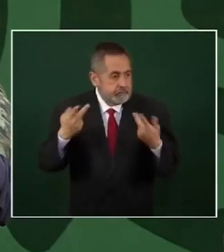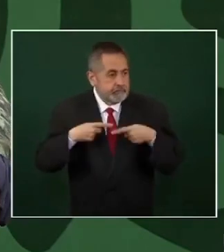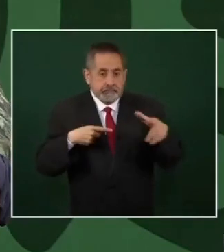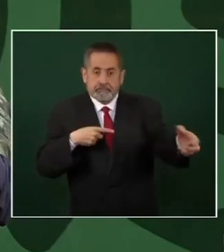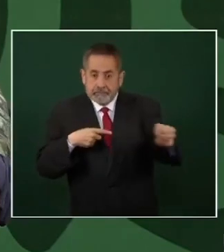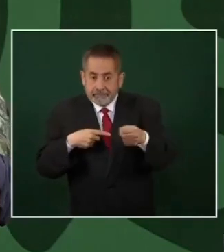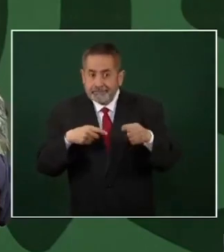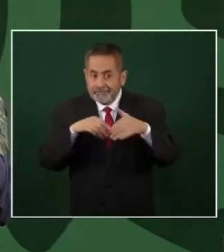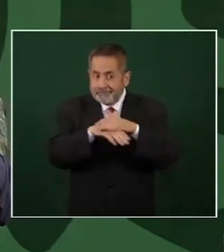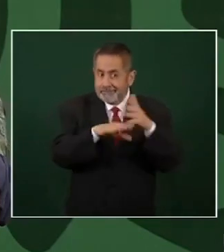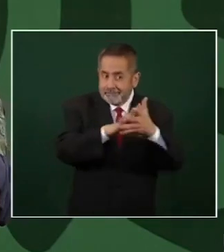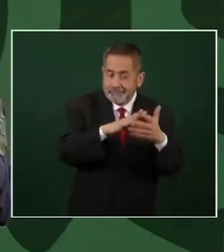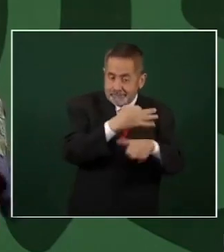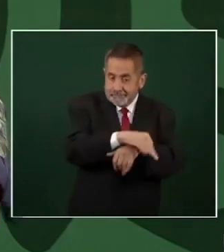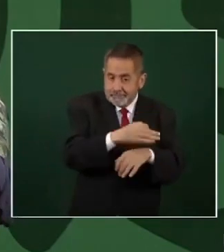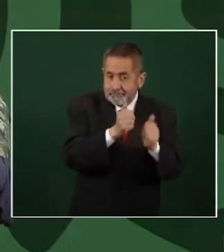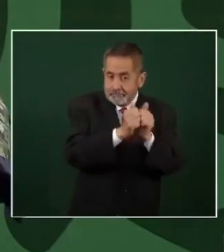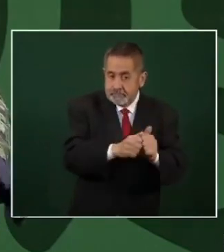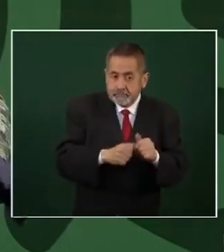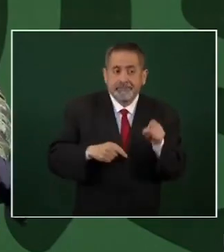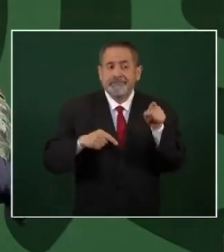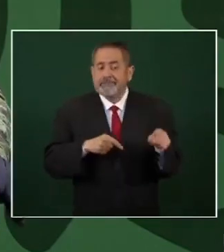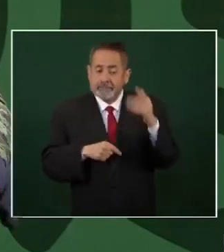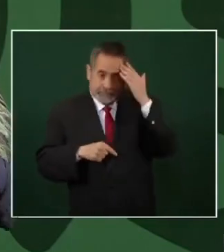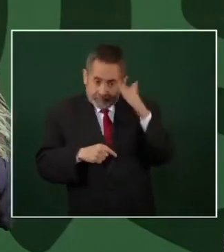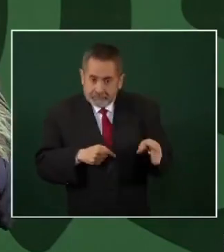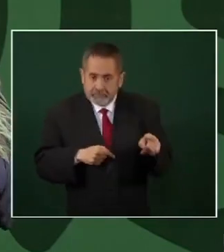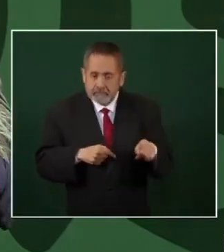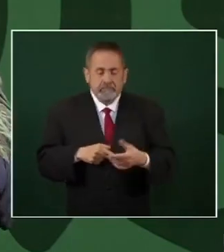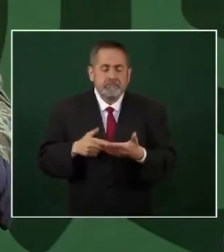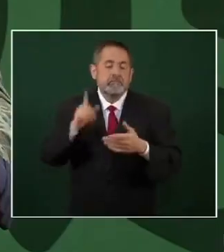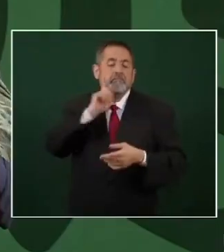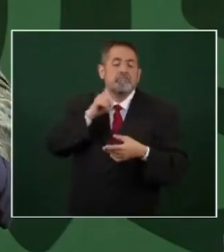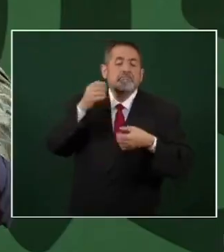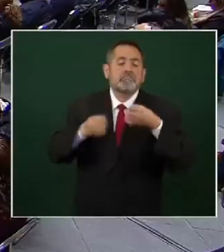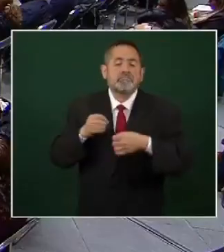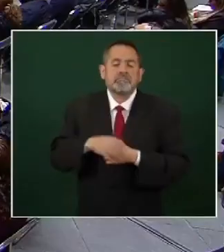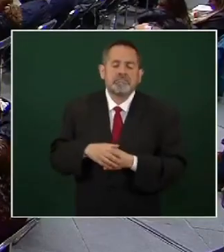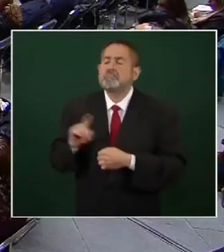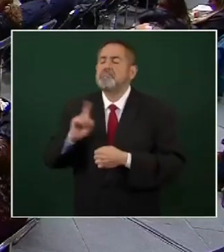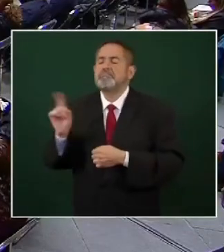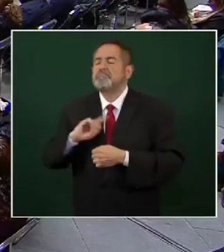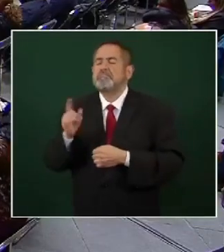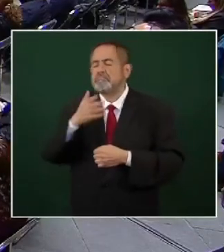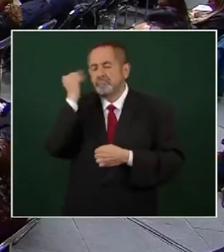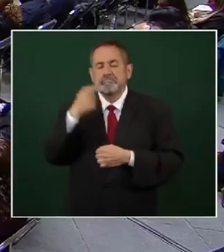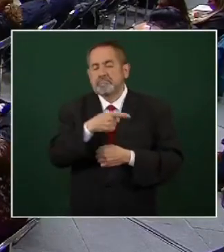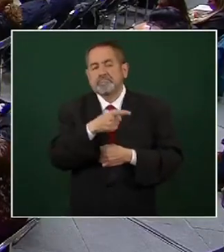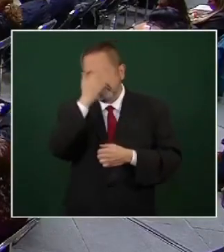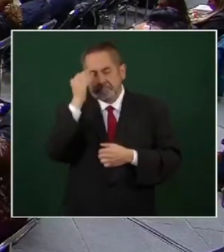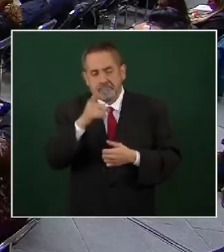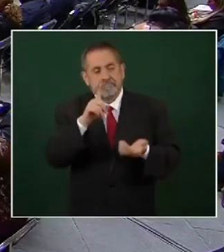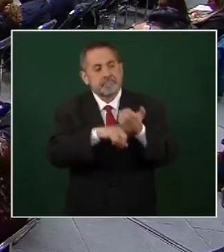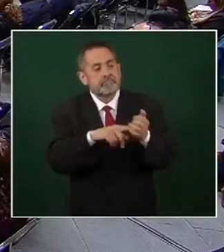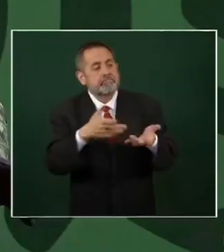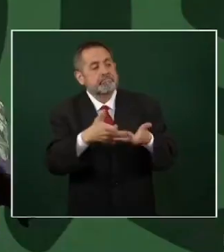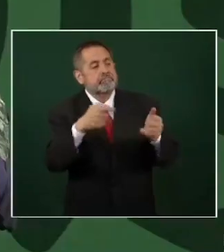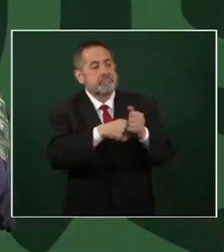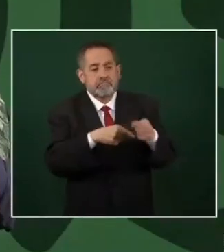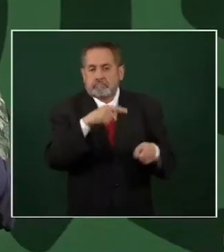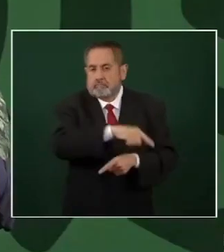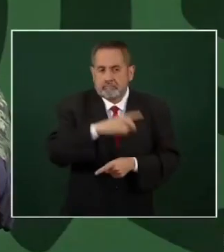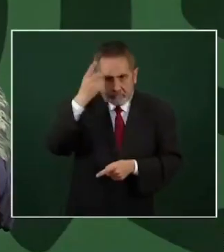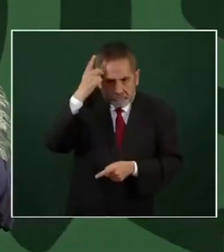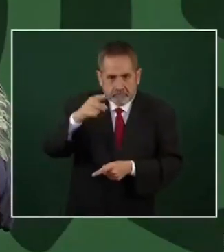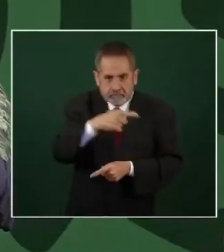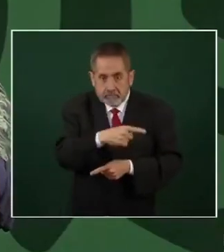detenido sabía que esas tomas clandestinas estaban en su terreno, siendo él el